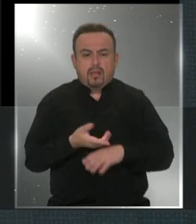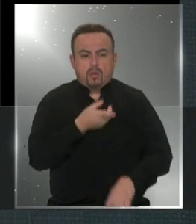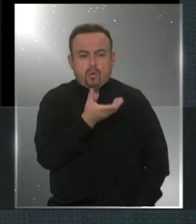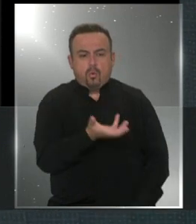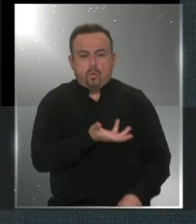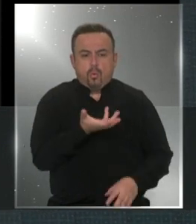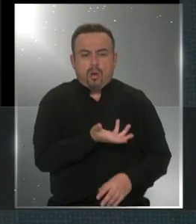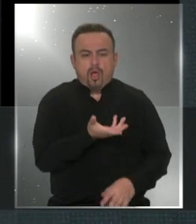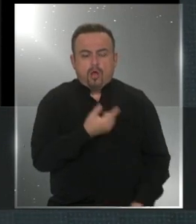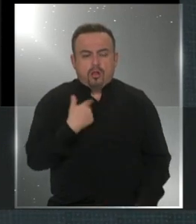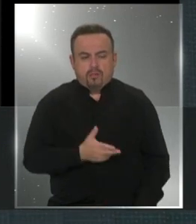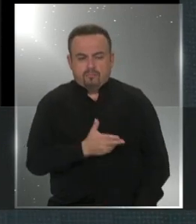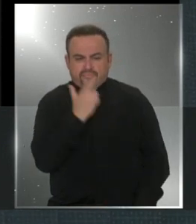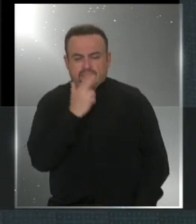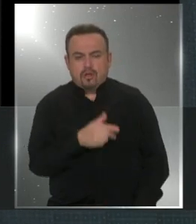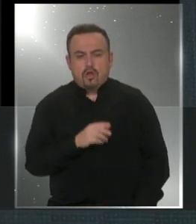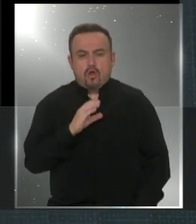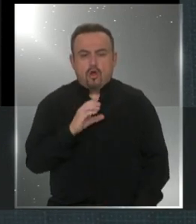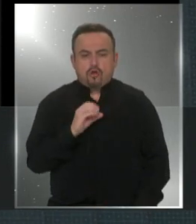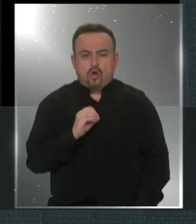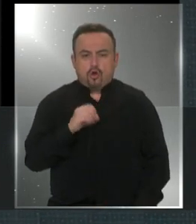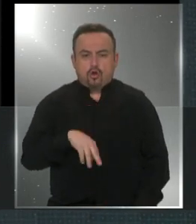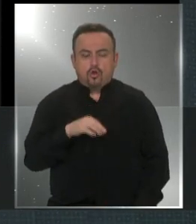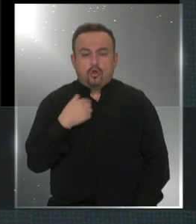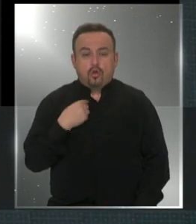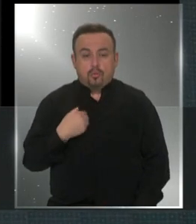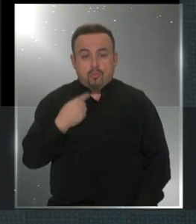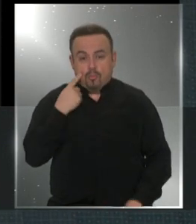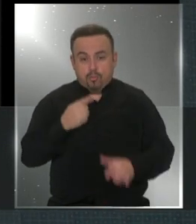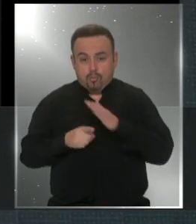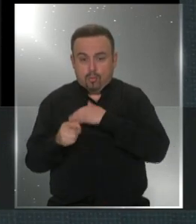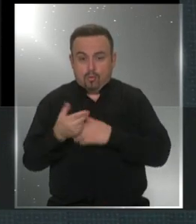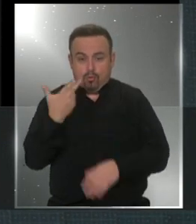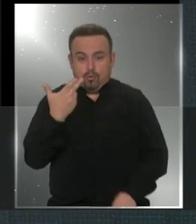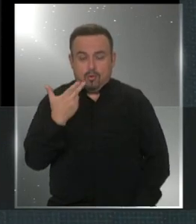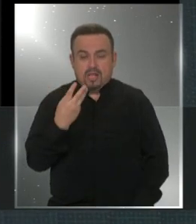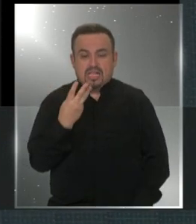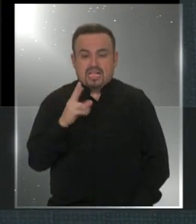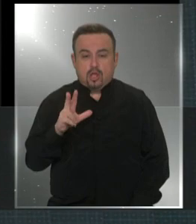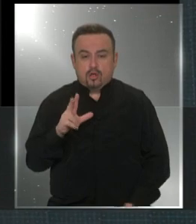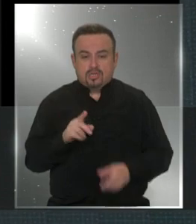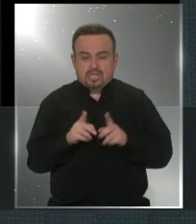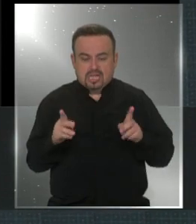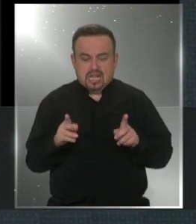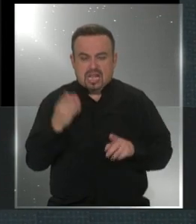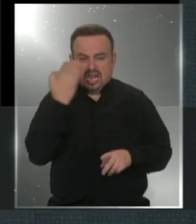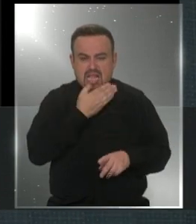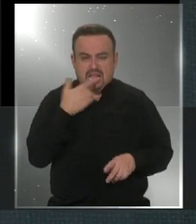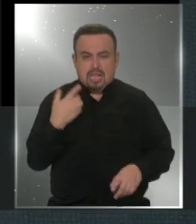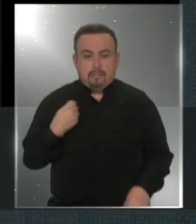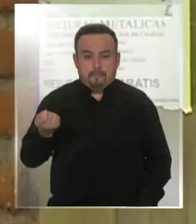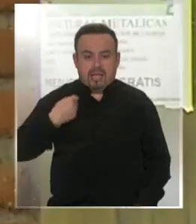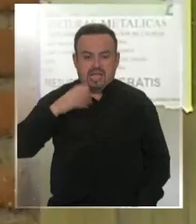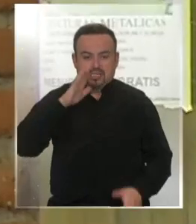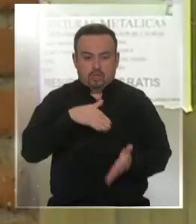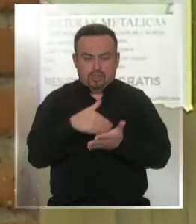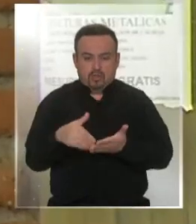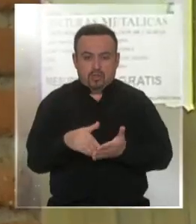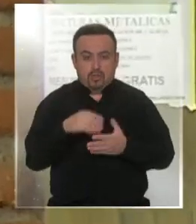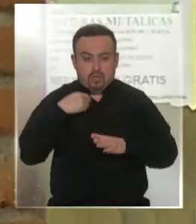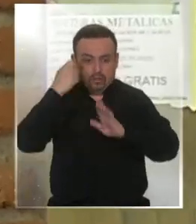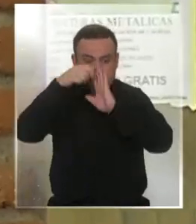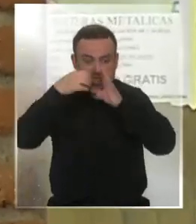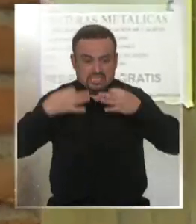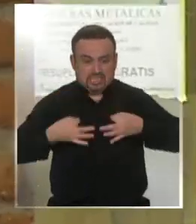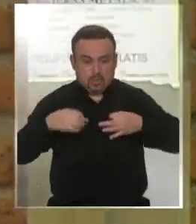hueón de Concón. Y me mostró el juguete que tenía, refiriéndose a un revólver 38 largo negro, que le iban a pagar 5 millones de pesos. Las cámaras